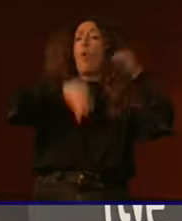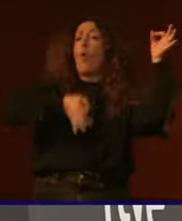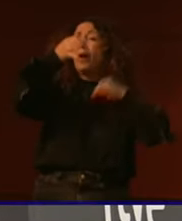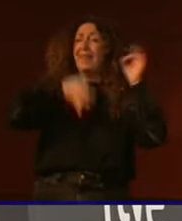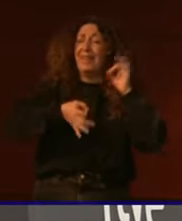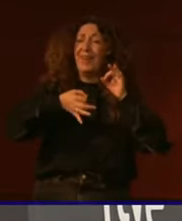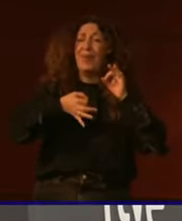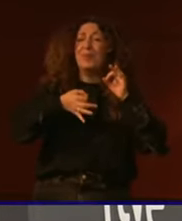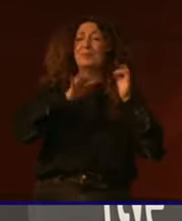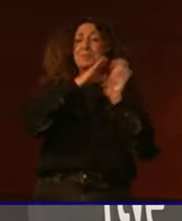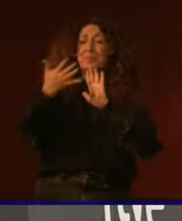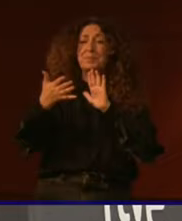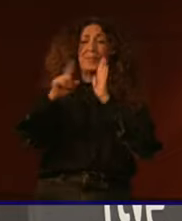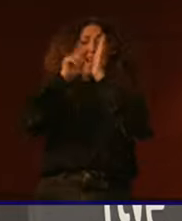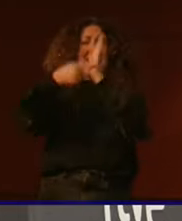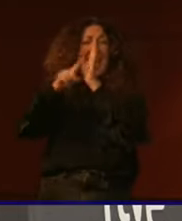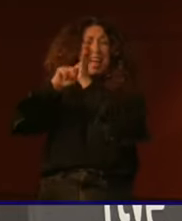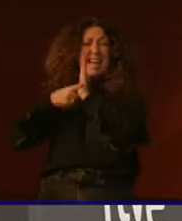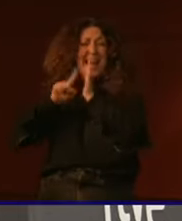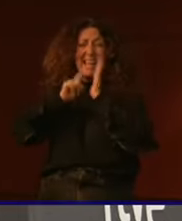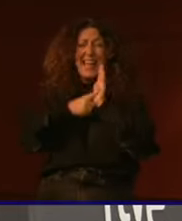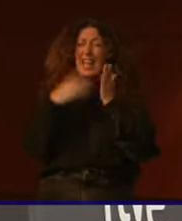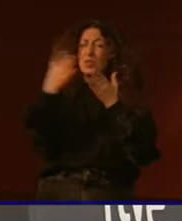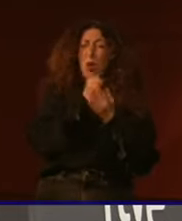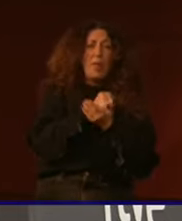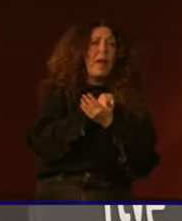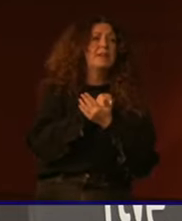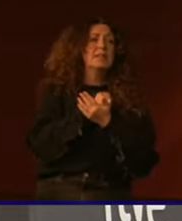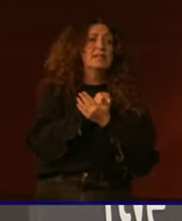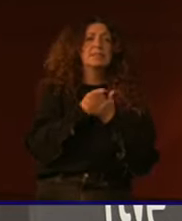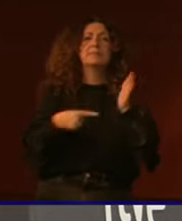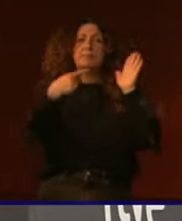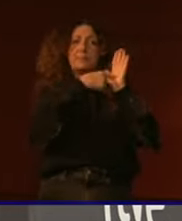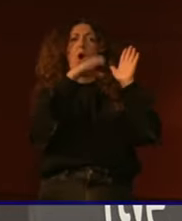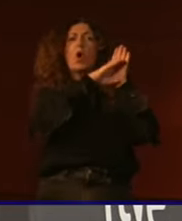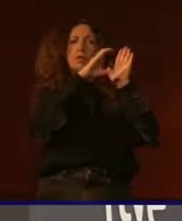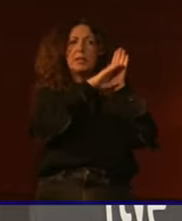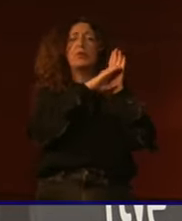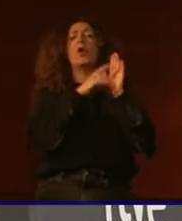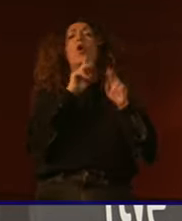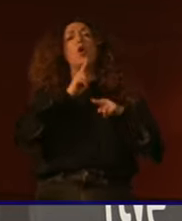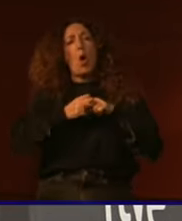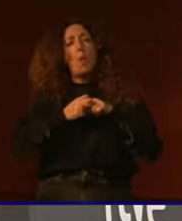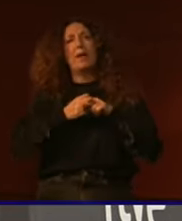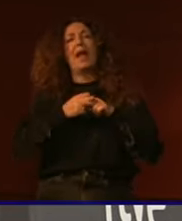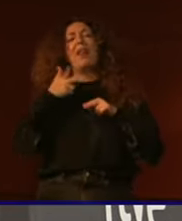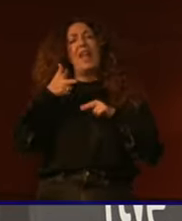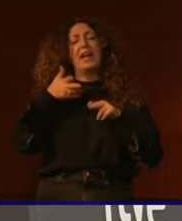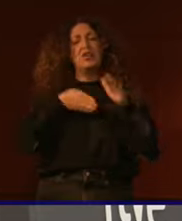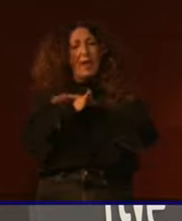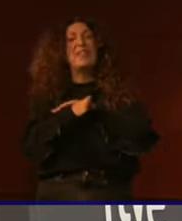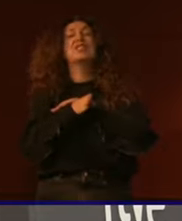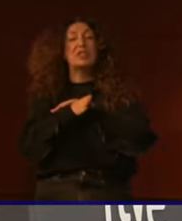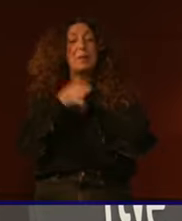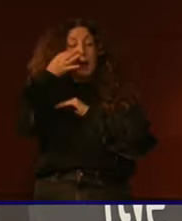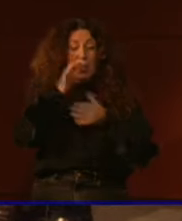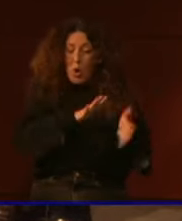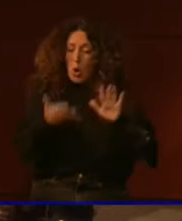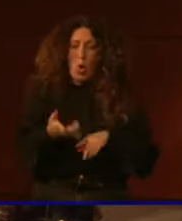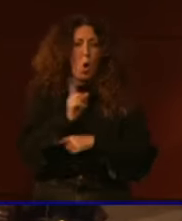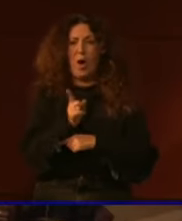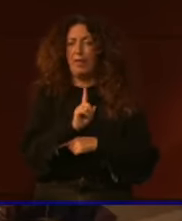regulaciones contemplan y lo nombran, pero no lo practican. Es decir, estamos en una situación totalmente